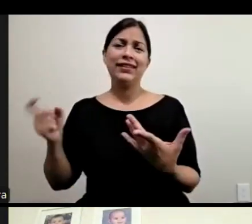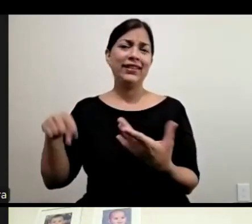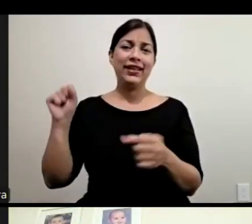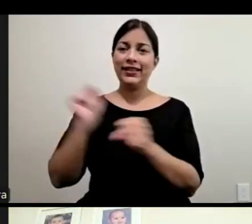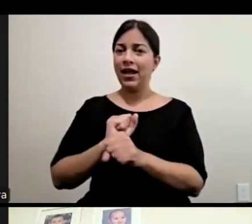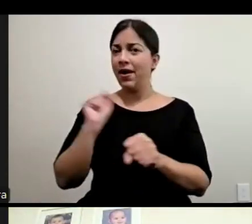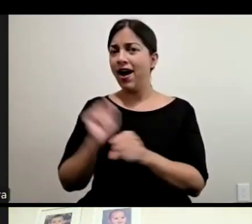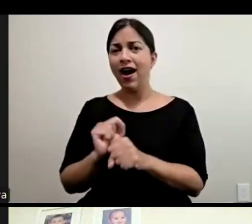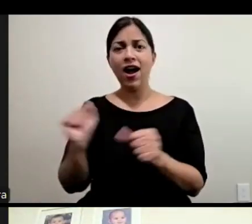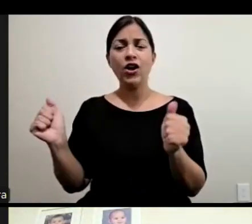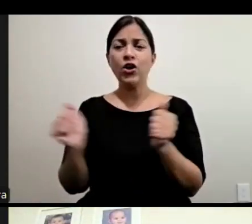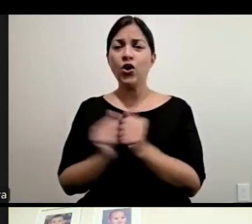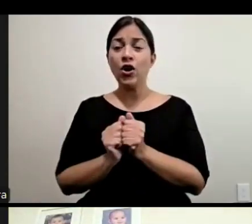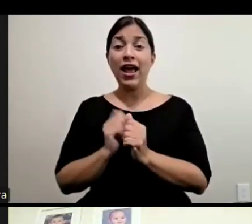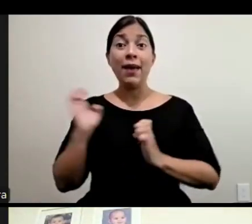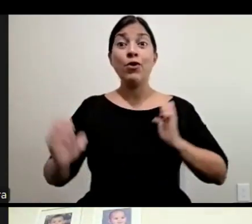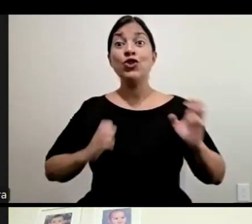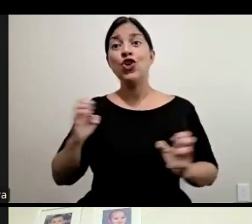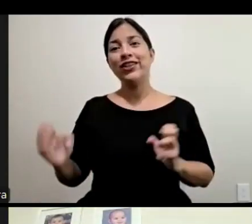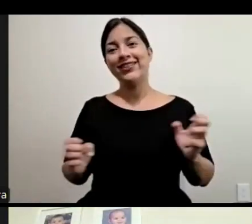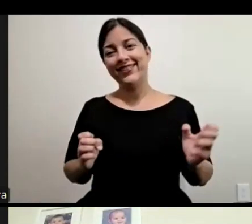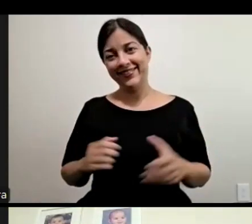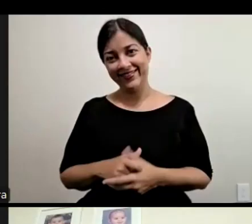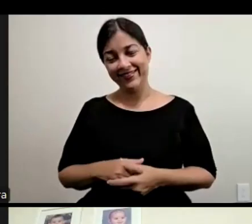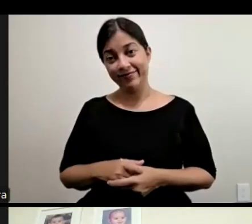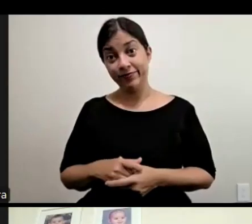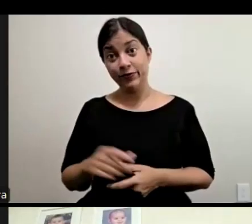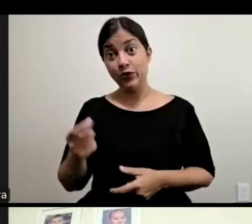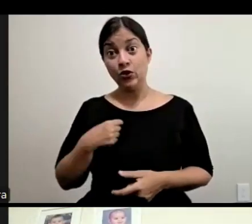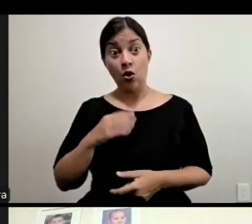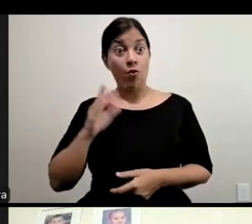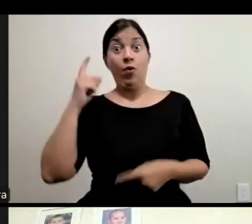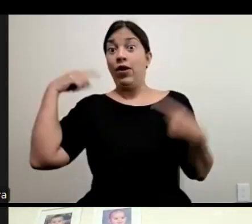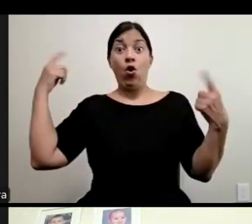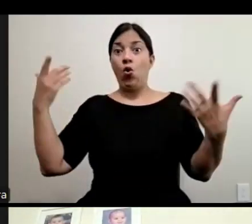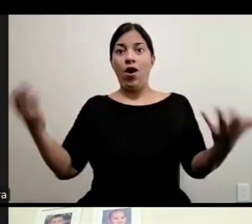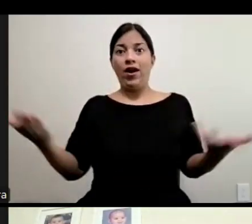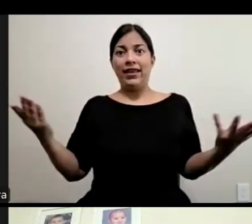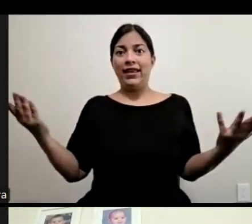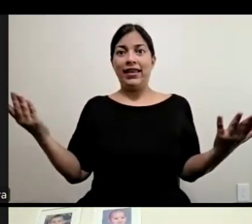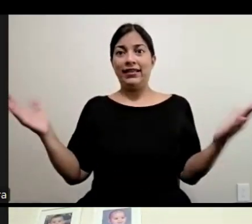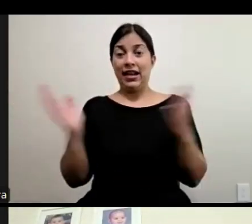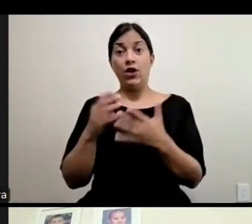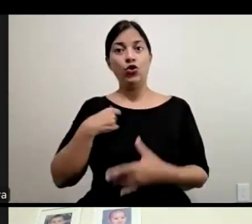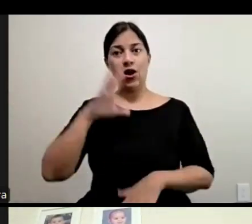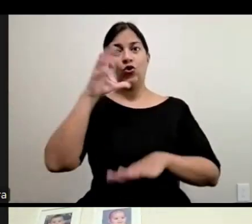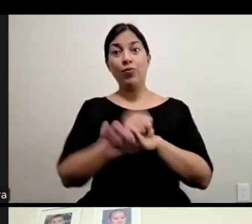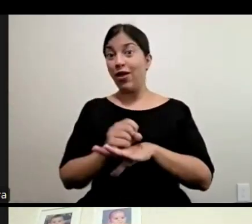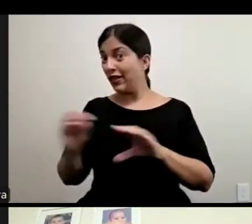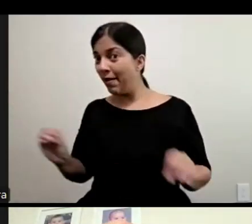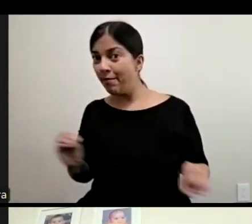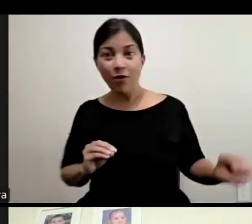con las emociones, ¿no? Entonces yo me voy a volver loco aquí encerrado porque yo estoy acostumbrado a estar en movimiento,